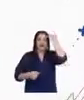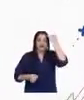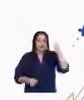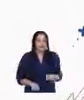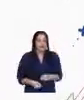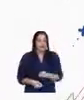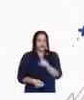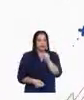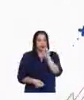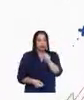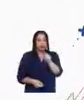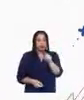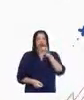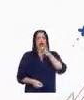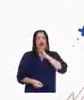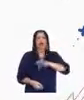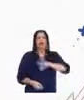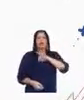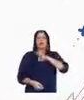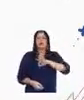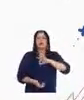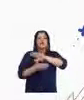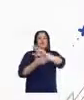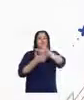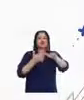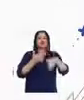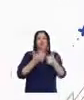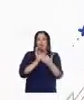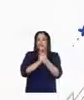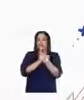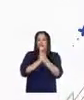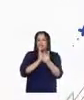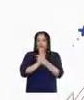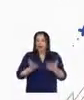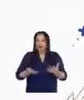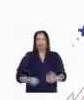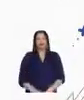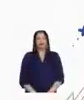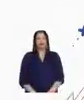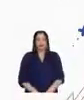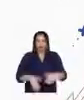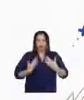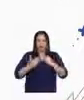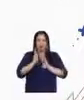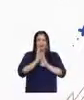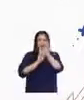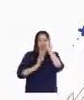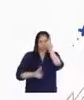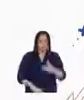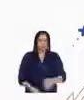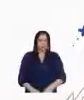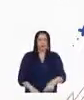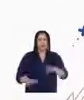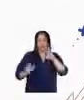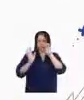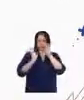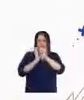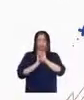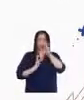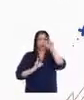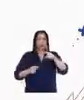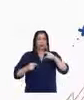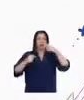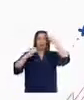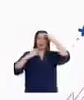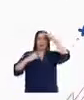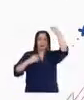es aprovechar todas nuestras aptitudes para poder desarrollarnos como personas. Por ejemplo, un inventor puede